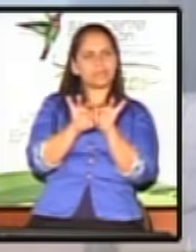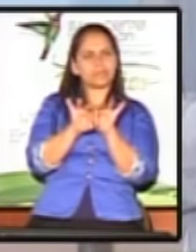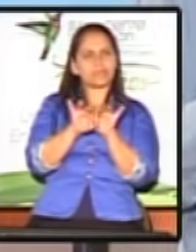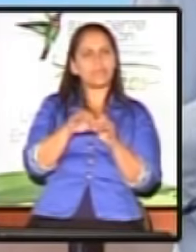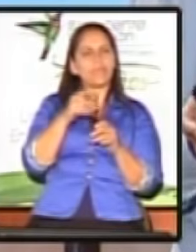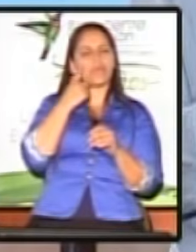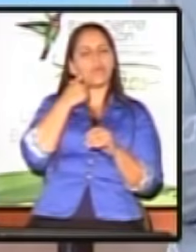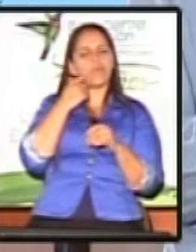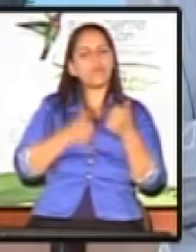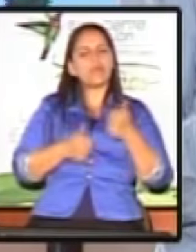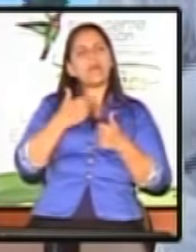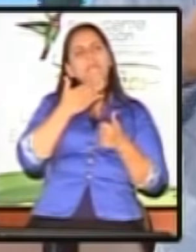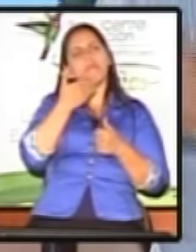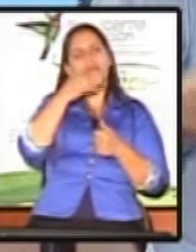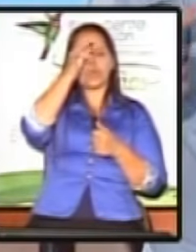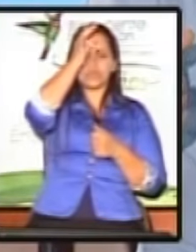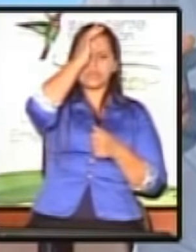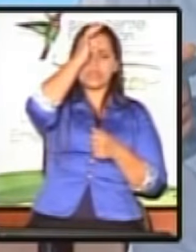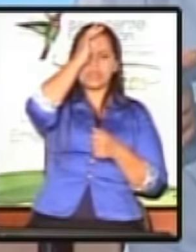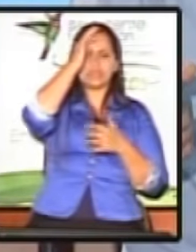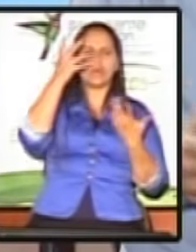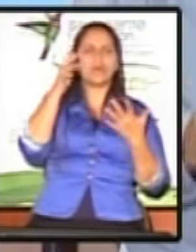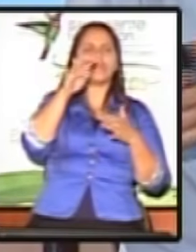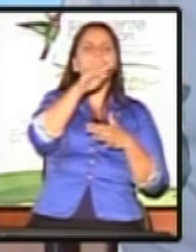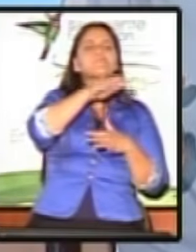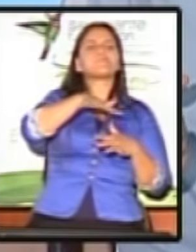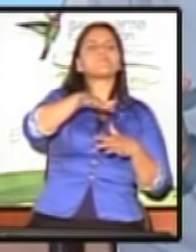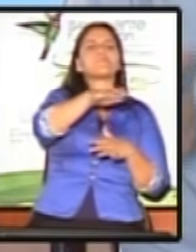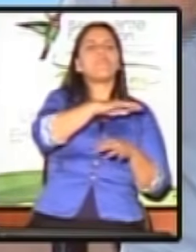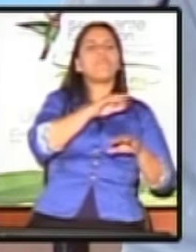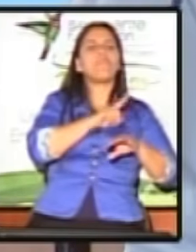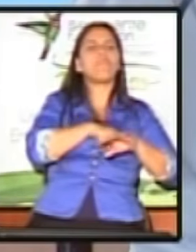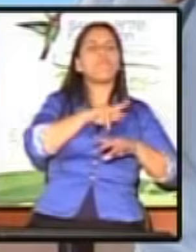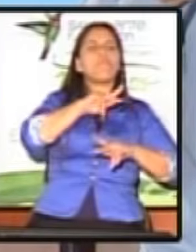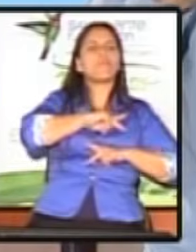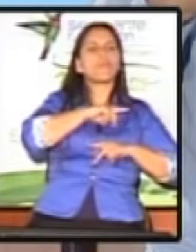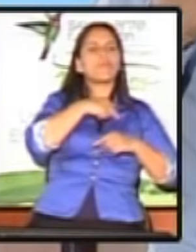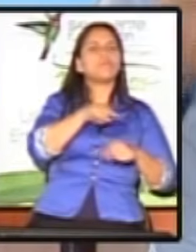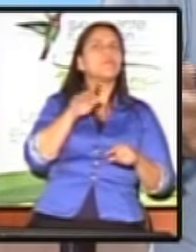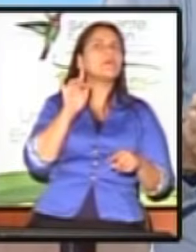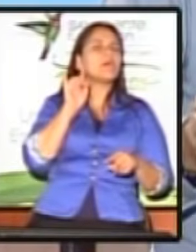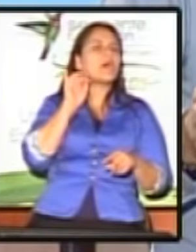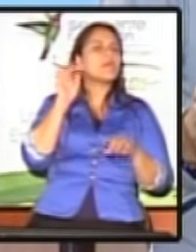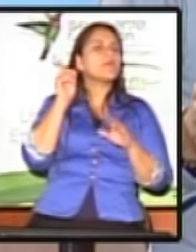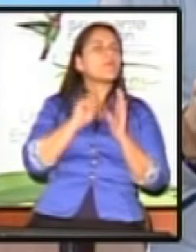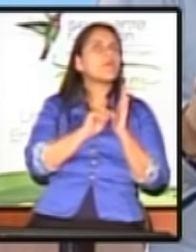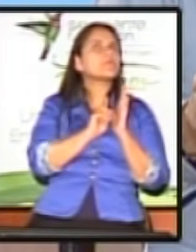para el delirium estar hospitalizado en un lugar ajeno, no ver un reloj, no tener sus ruidos ni